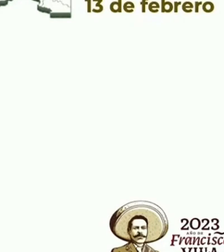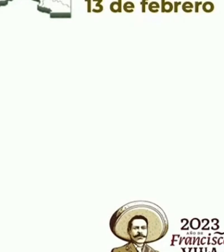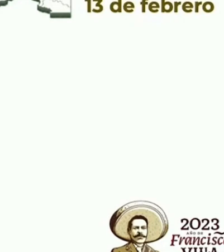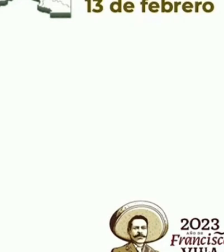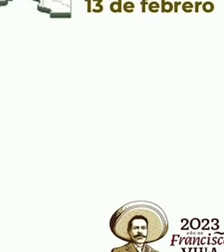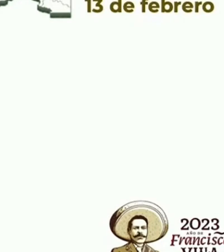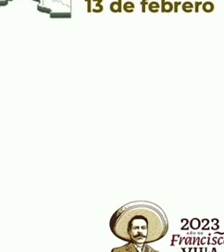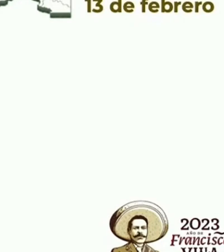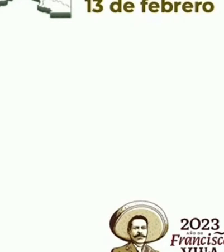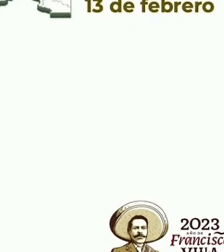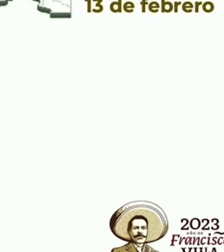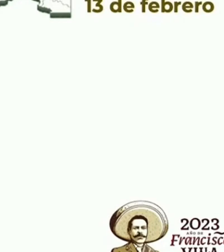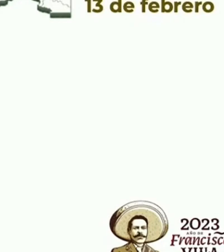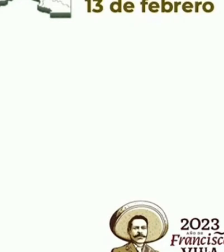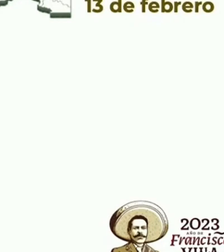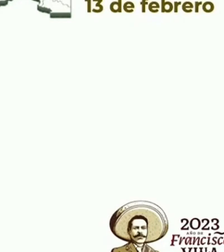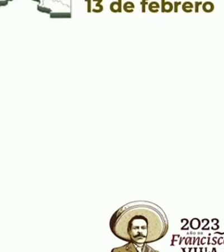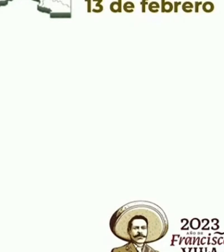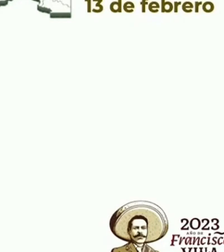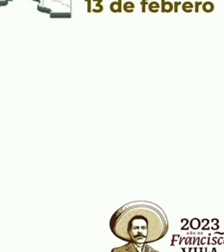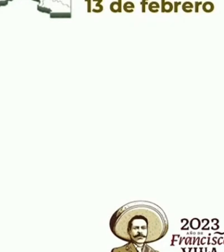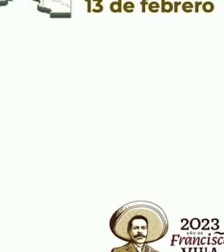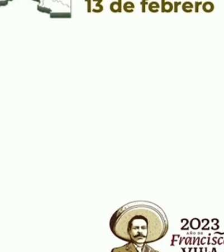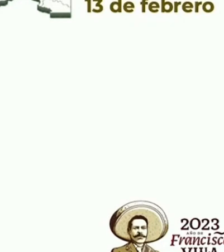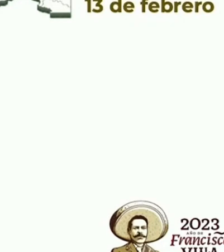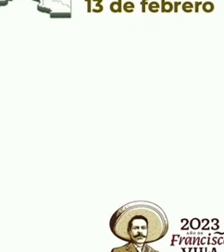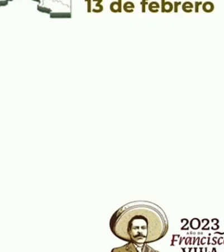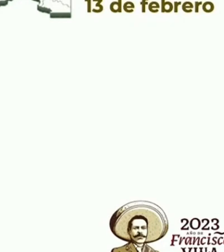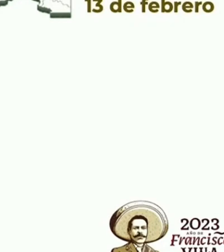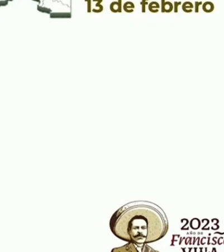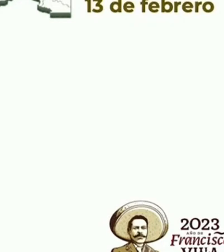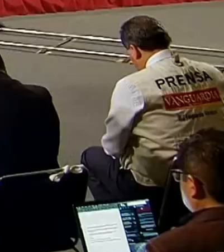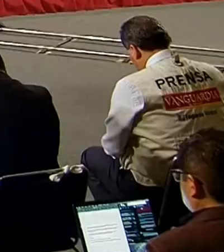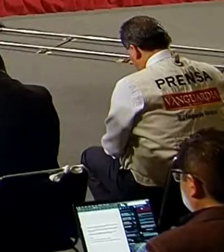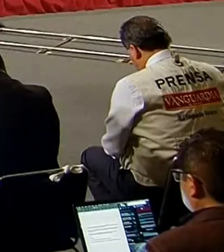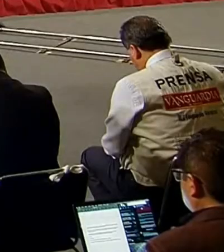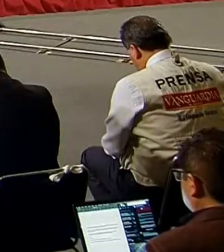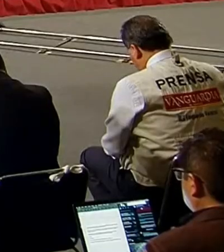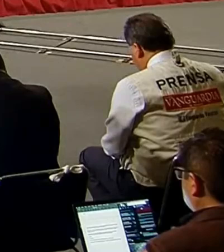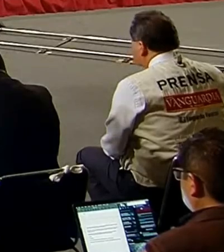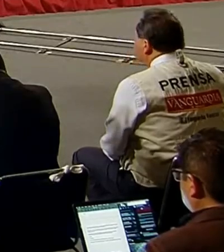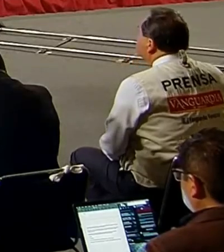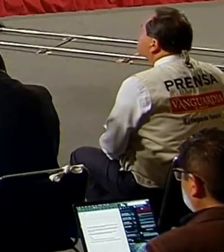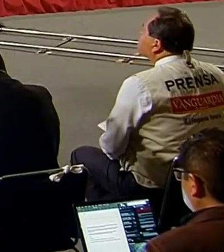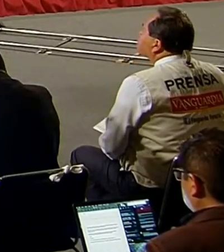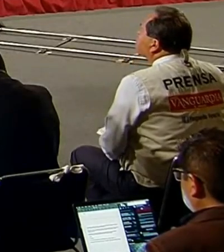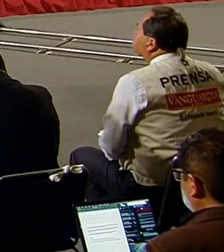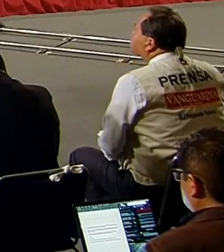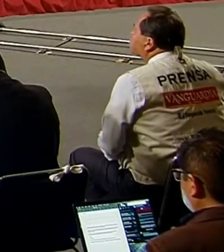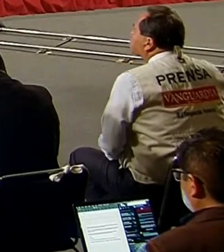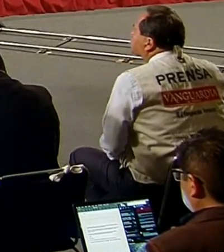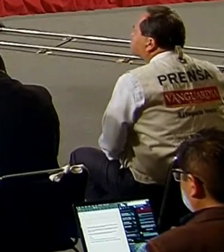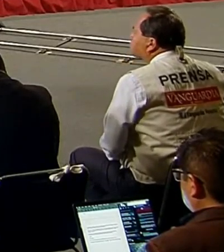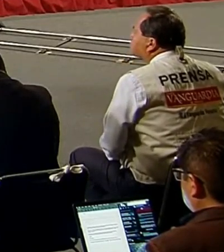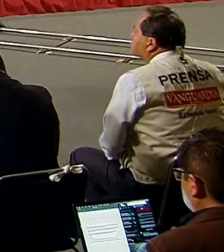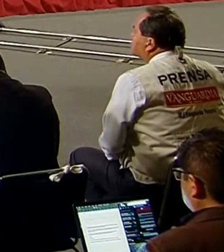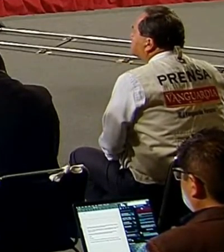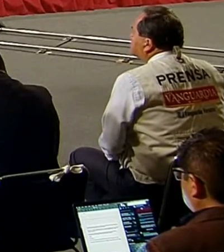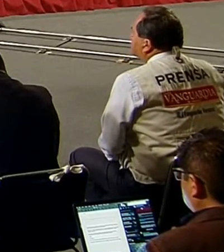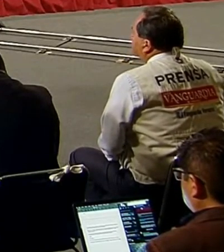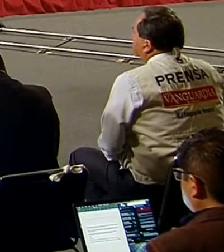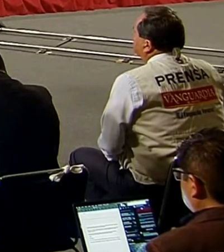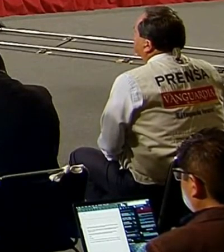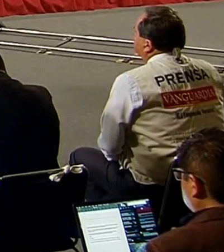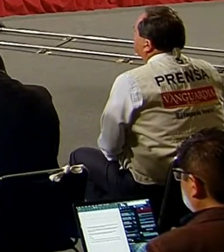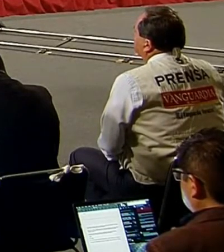6 de febrero, iniciamos el levantamiento. Llevamos 255 unidades de primer nivel